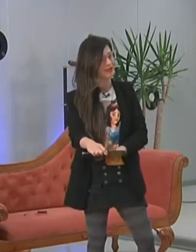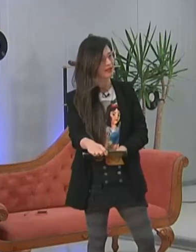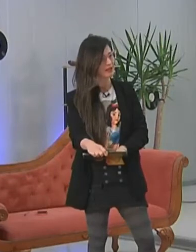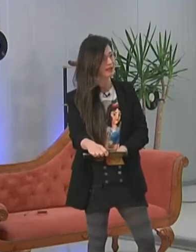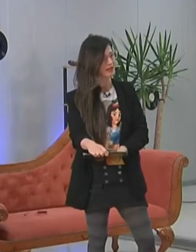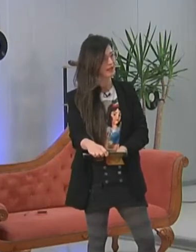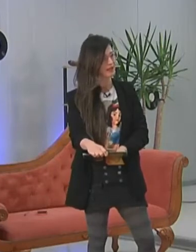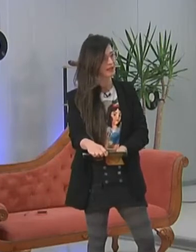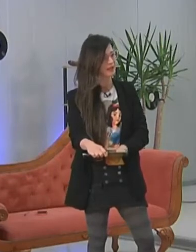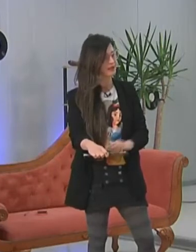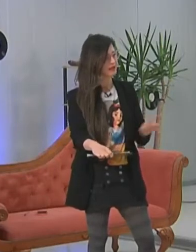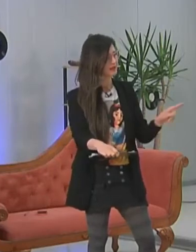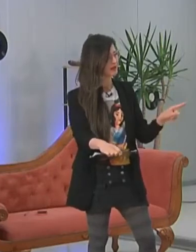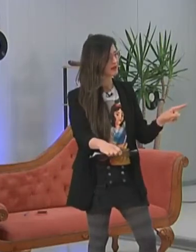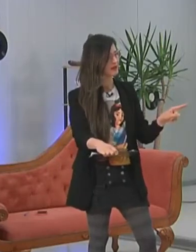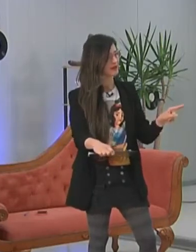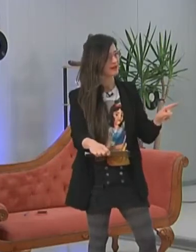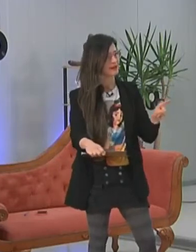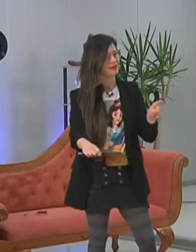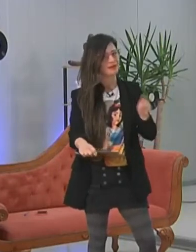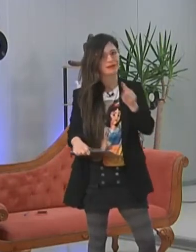amiga.